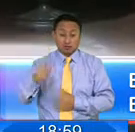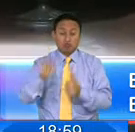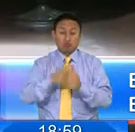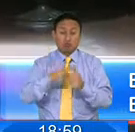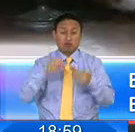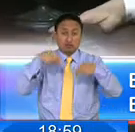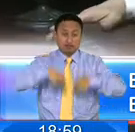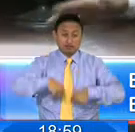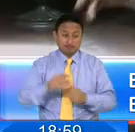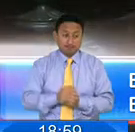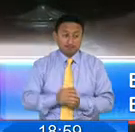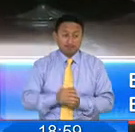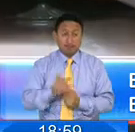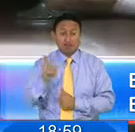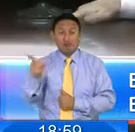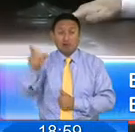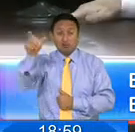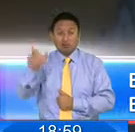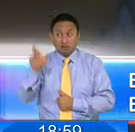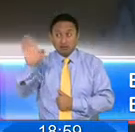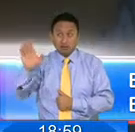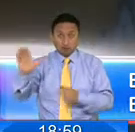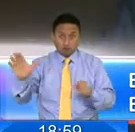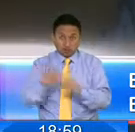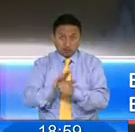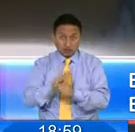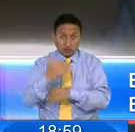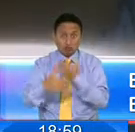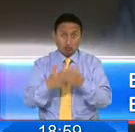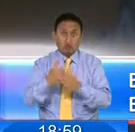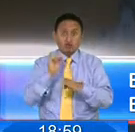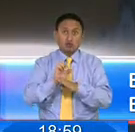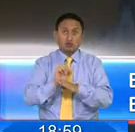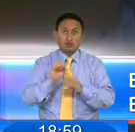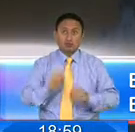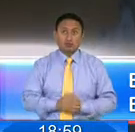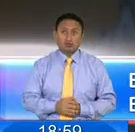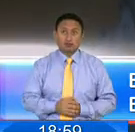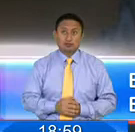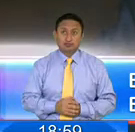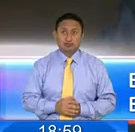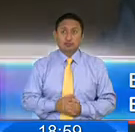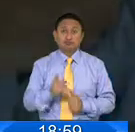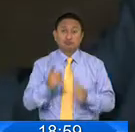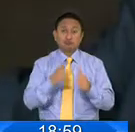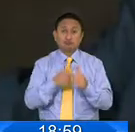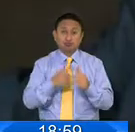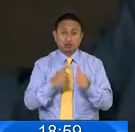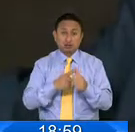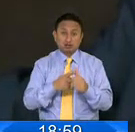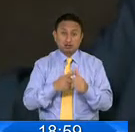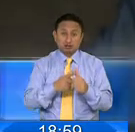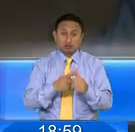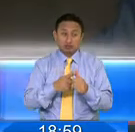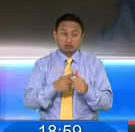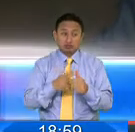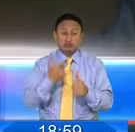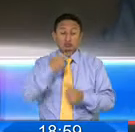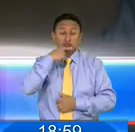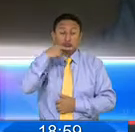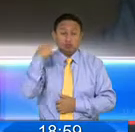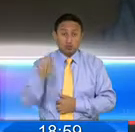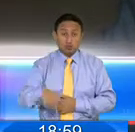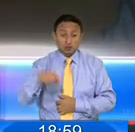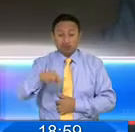las dosis para sus ciudadanos y tenemos que contar tener en cuenta que rusia como otros países